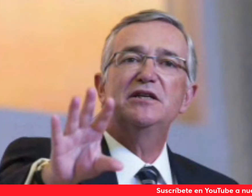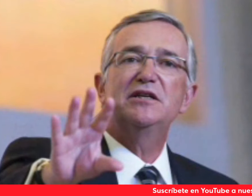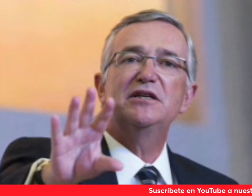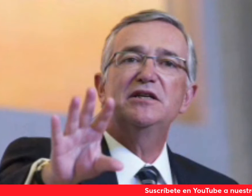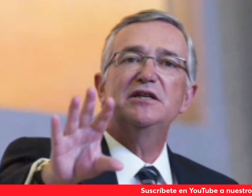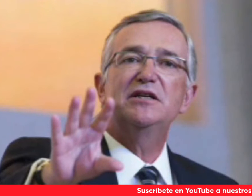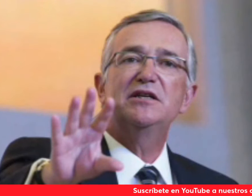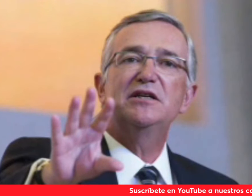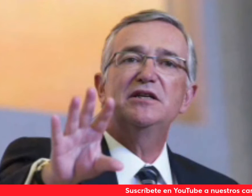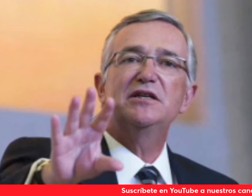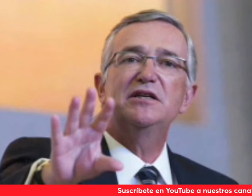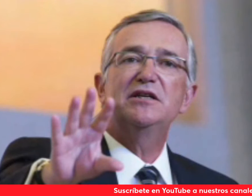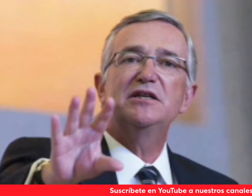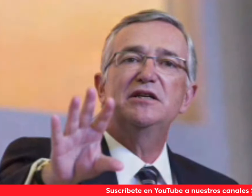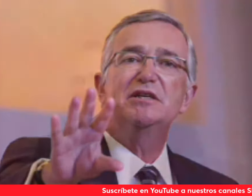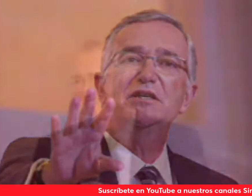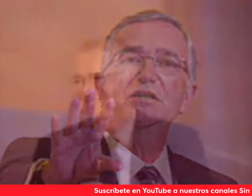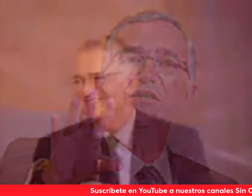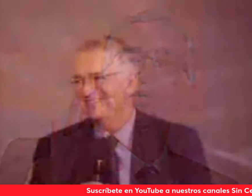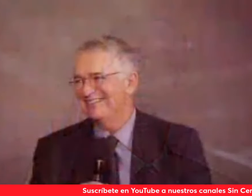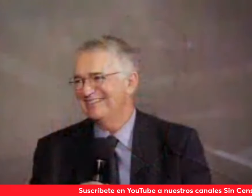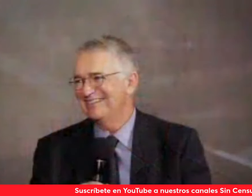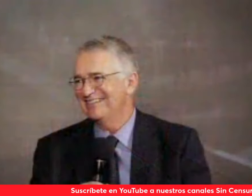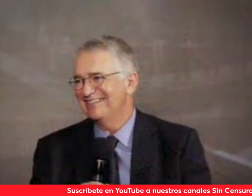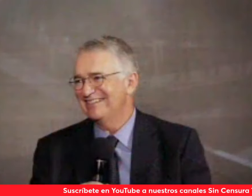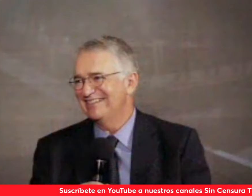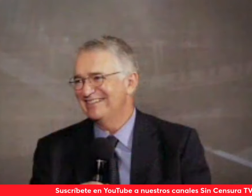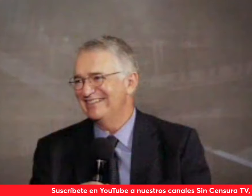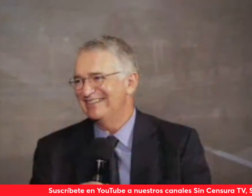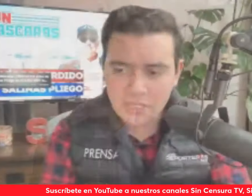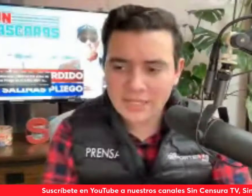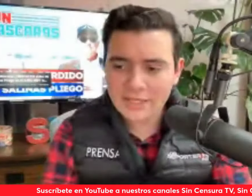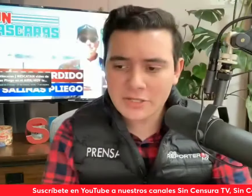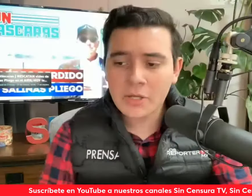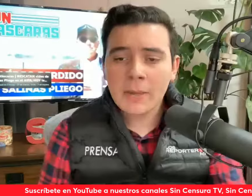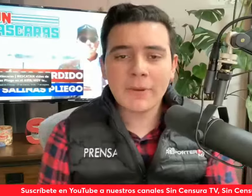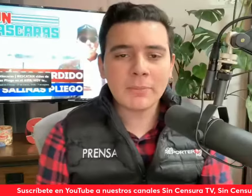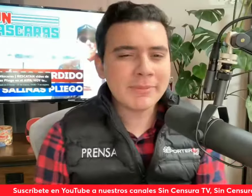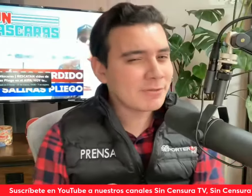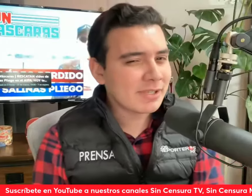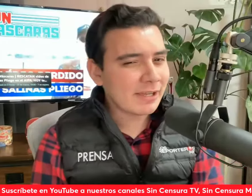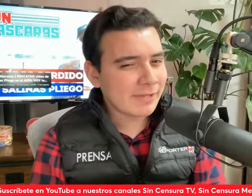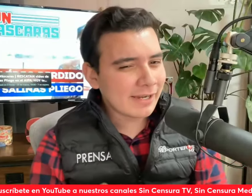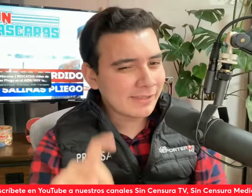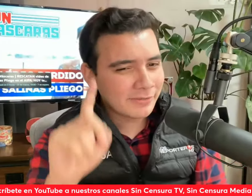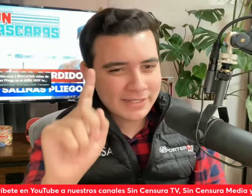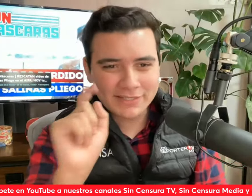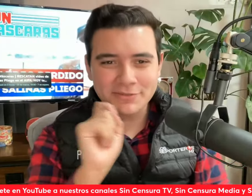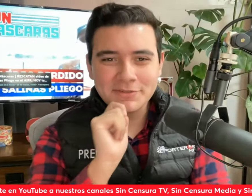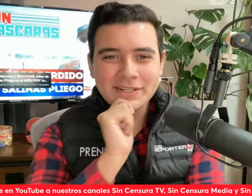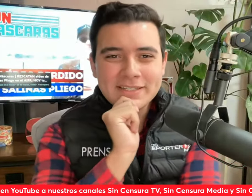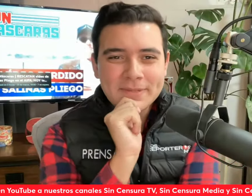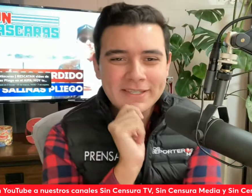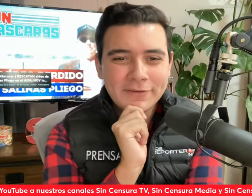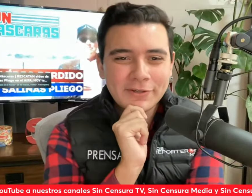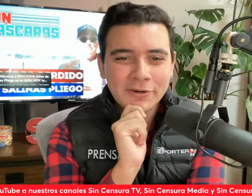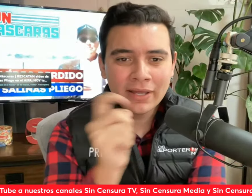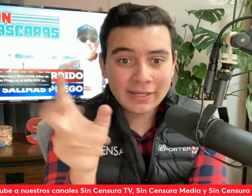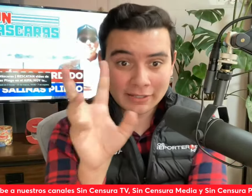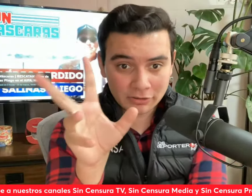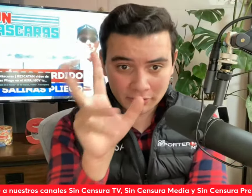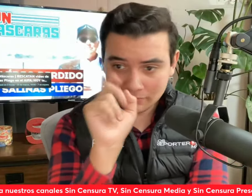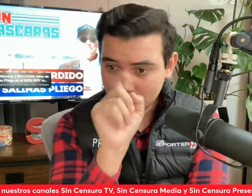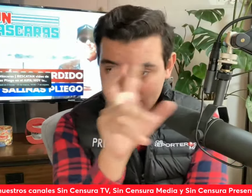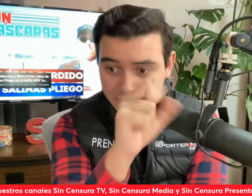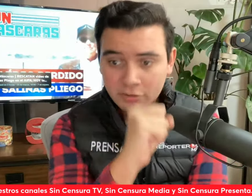López San Martín van a ganar el debate presidencial tampoco tengo la menor duda de ello pero a mí me gustaría hablar de una situación en específico